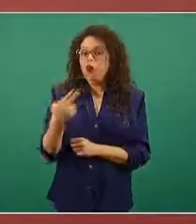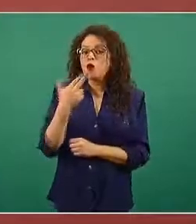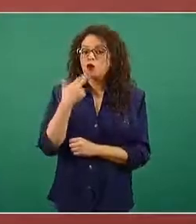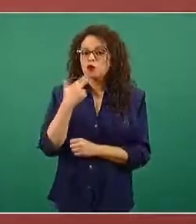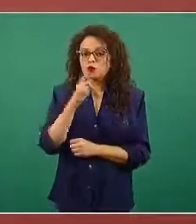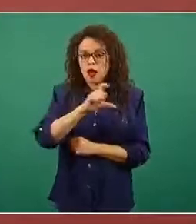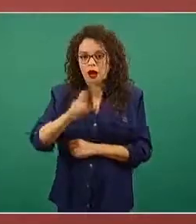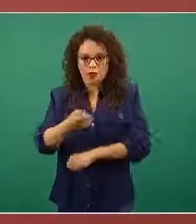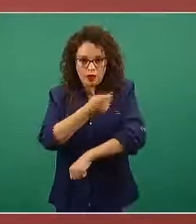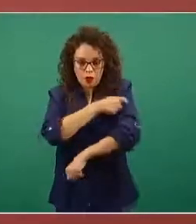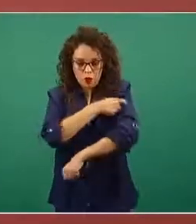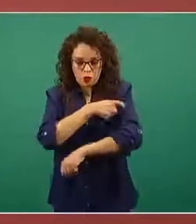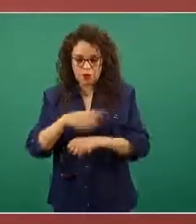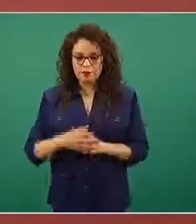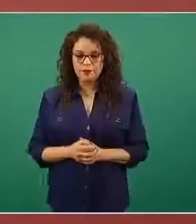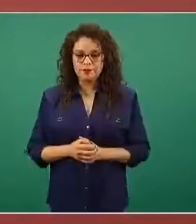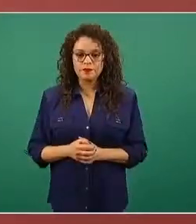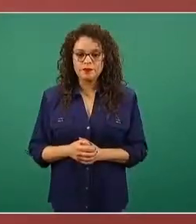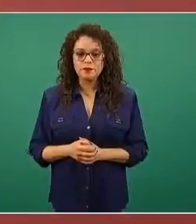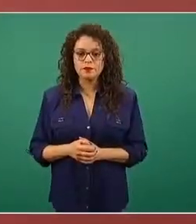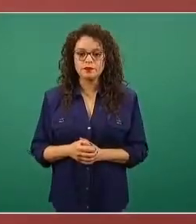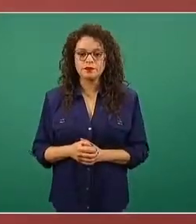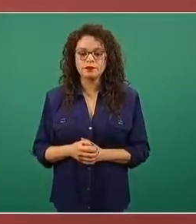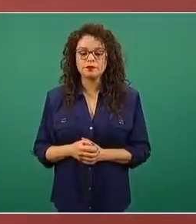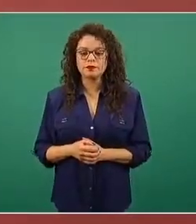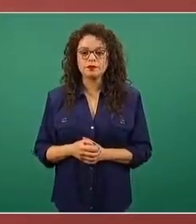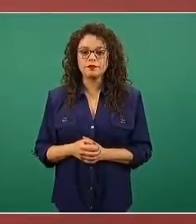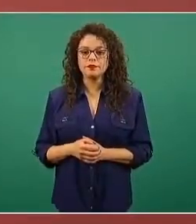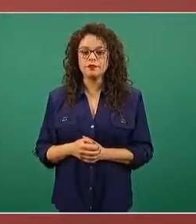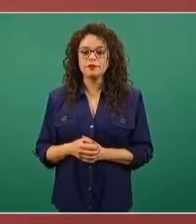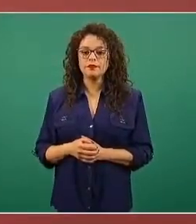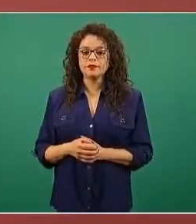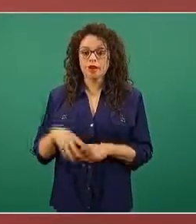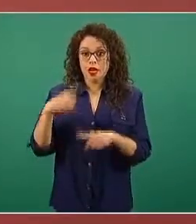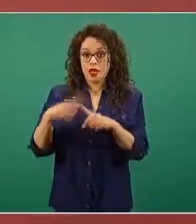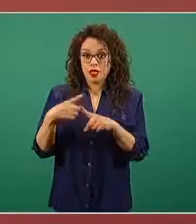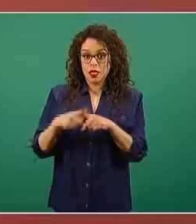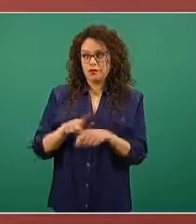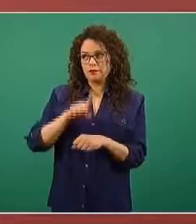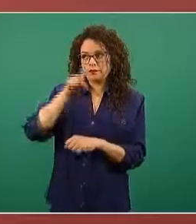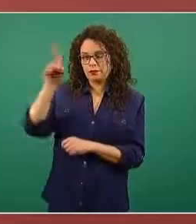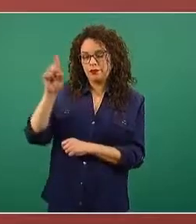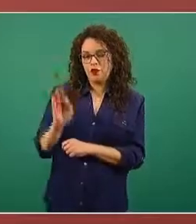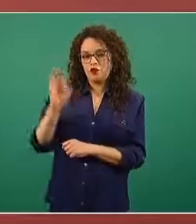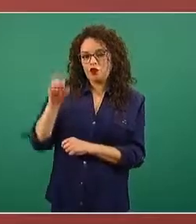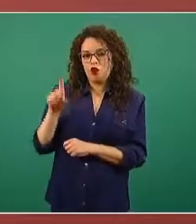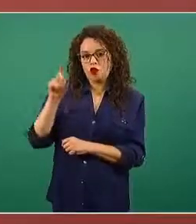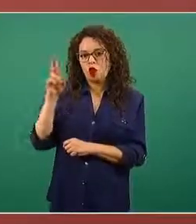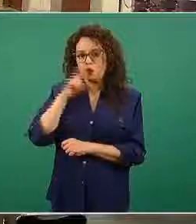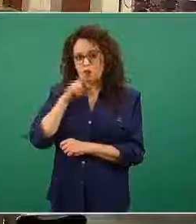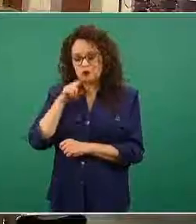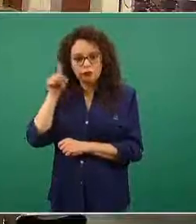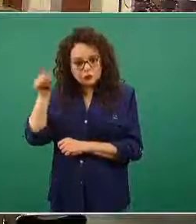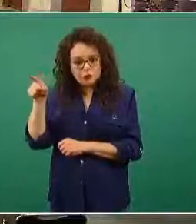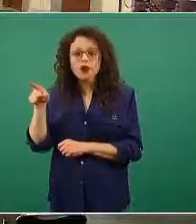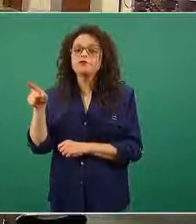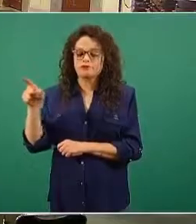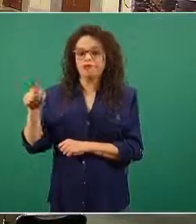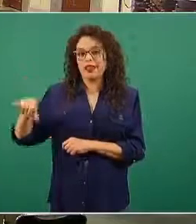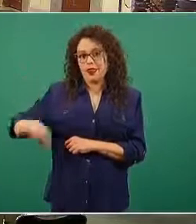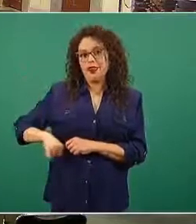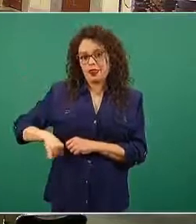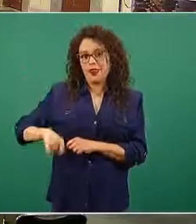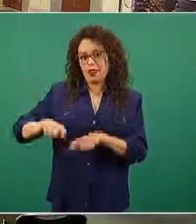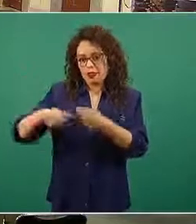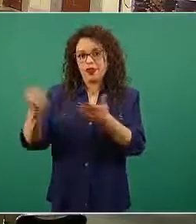de o dedicada a la parte interesada, que es el Fondo Ruso de Inversión Directa. Eso sería lo que